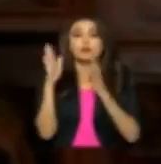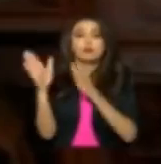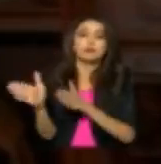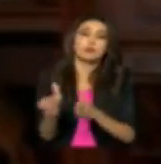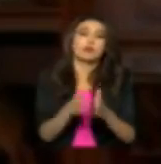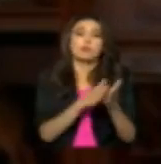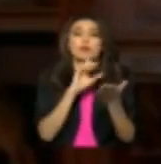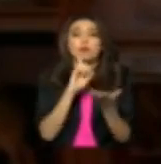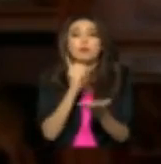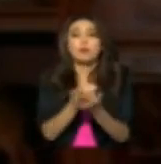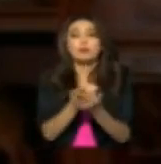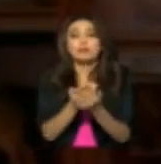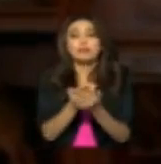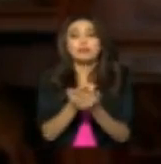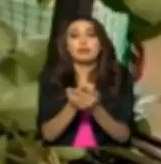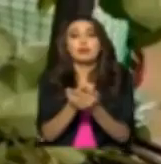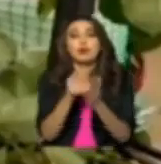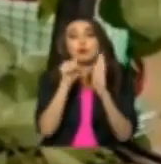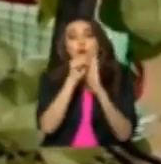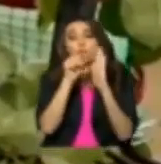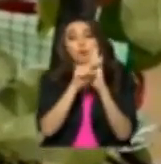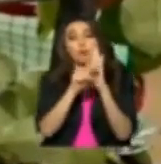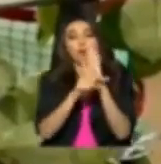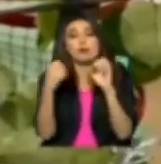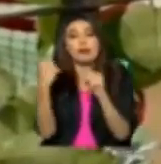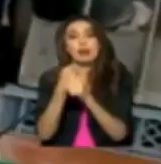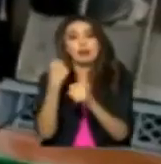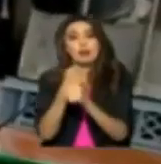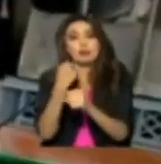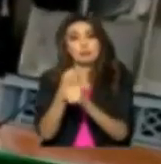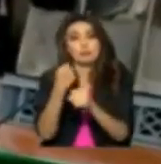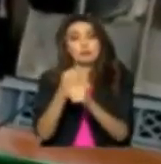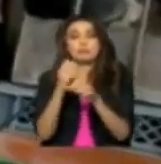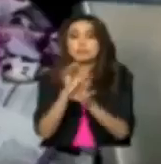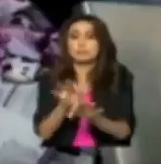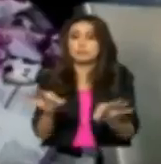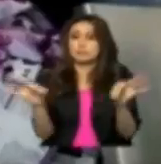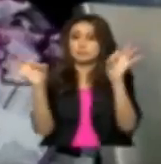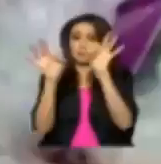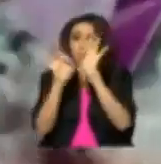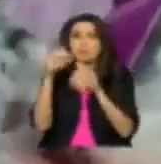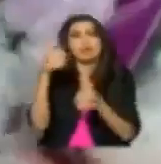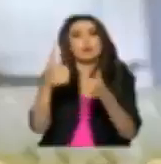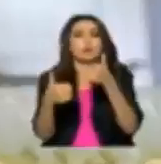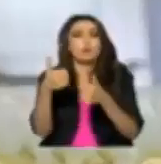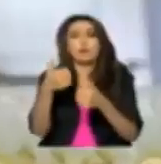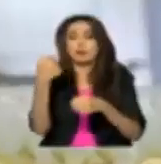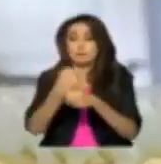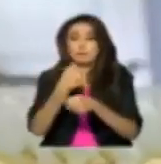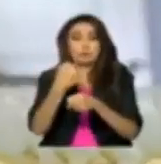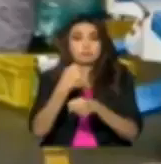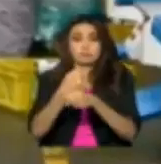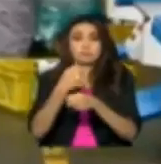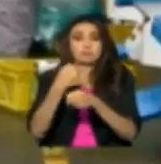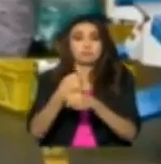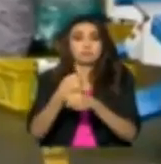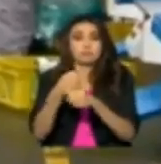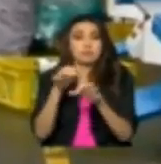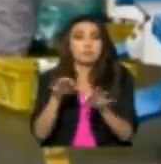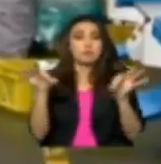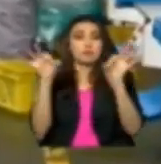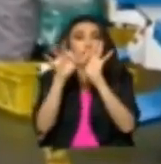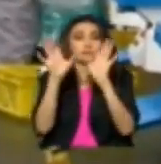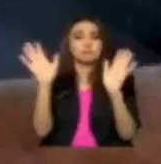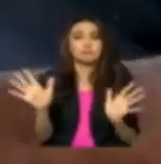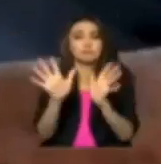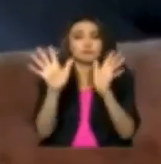esperadas reformas laborales, el tema más importante para nosotros, vuelvo a recalcar, es el empleo. Queremos promoverlo. Para